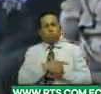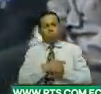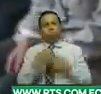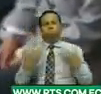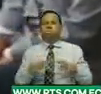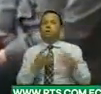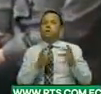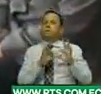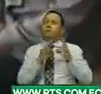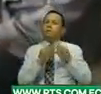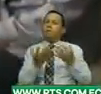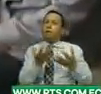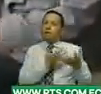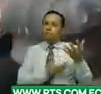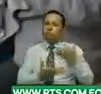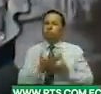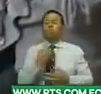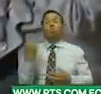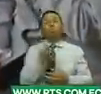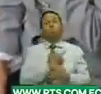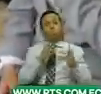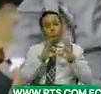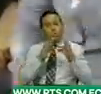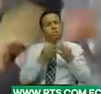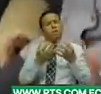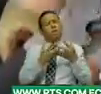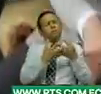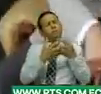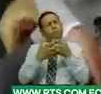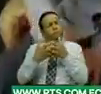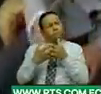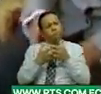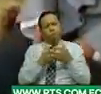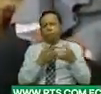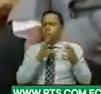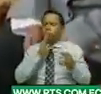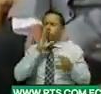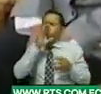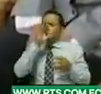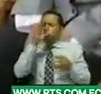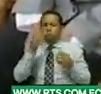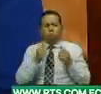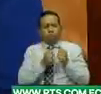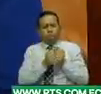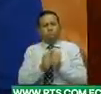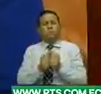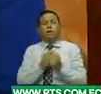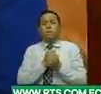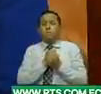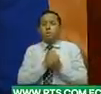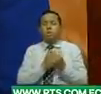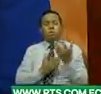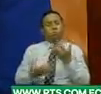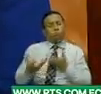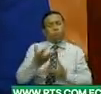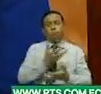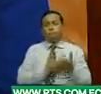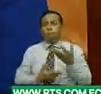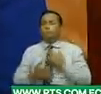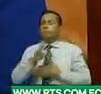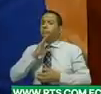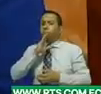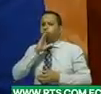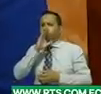calor familiar. Somos una familia muy unida, una familia muy cercana, muy cariñosa entre nosotros. Entonces también vamos a visitar